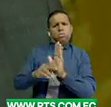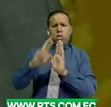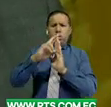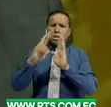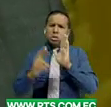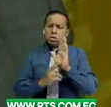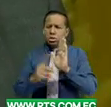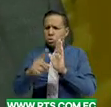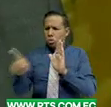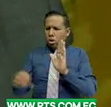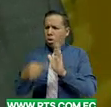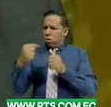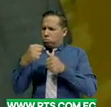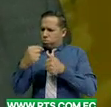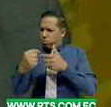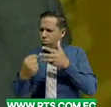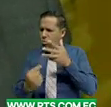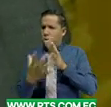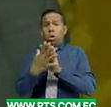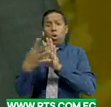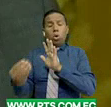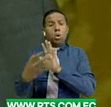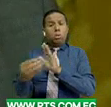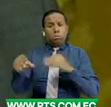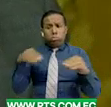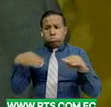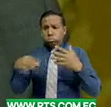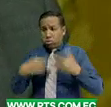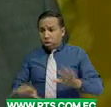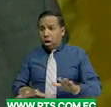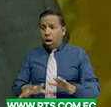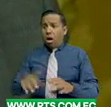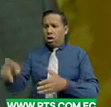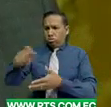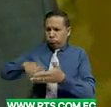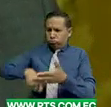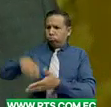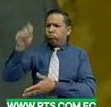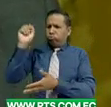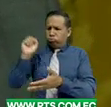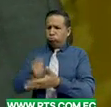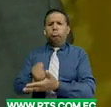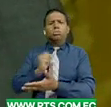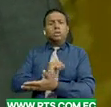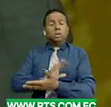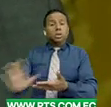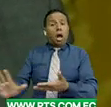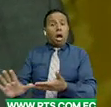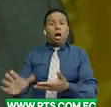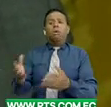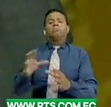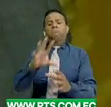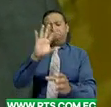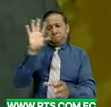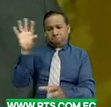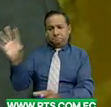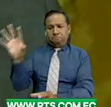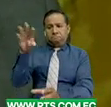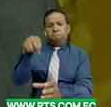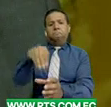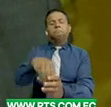requerimientos sanitarios, administrativos, logísticos, migratorios, han firmado todos los papeles mediante los cuales ellos hacen el